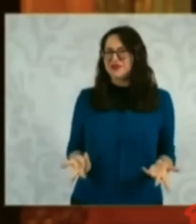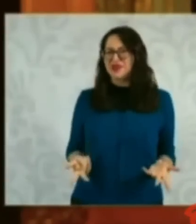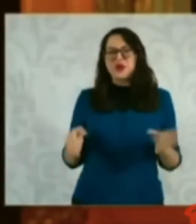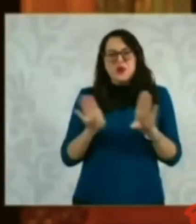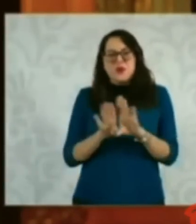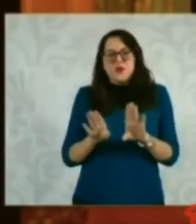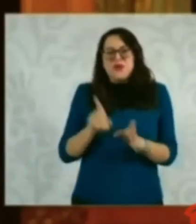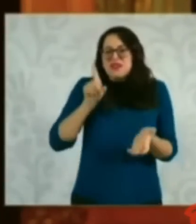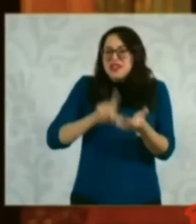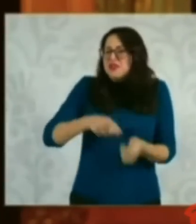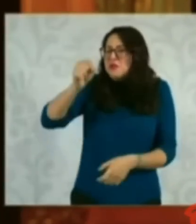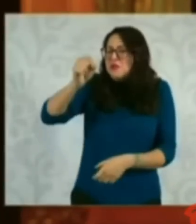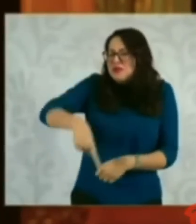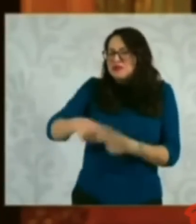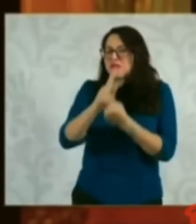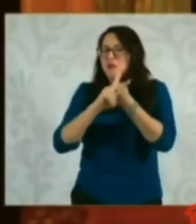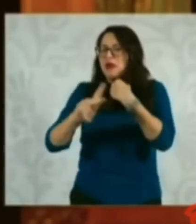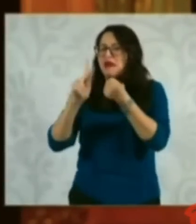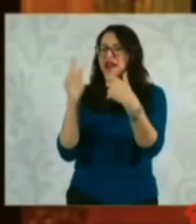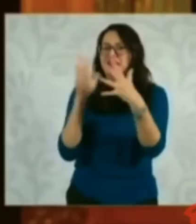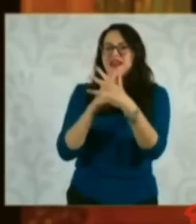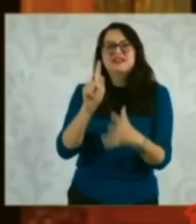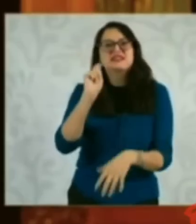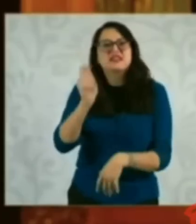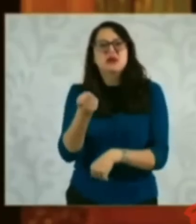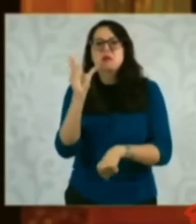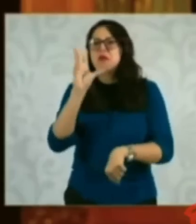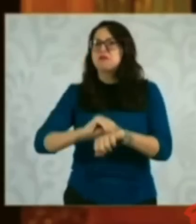Y pone al frente de esa guerra